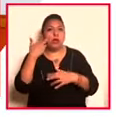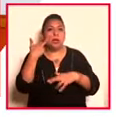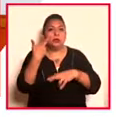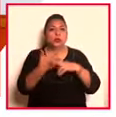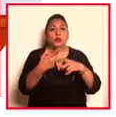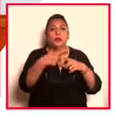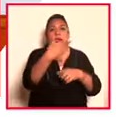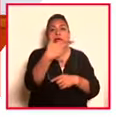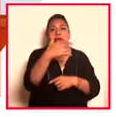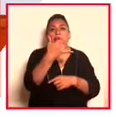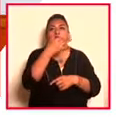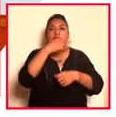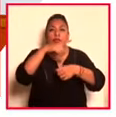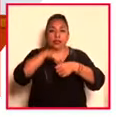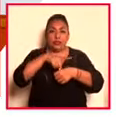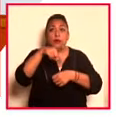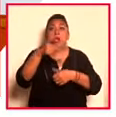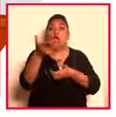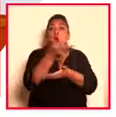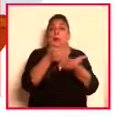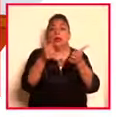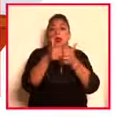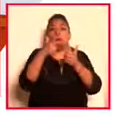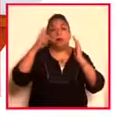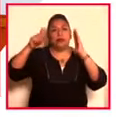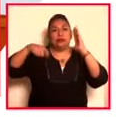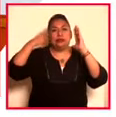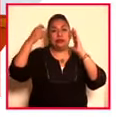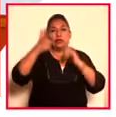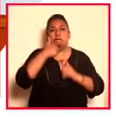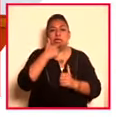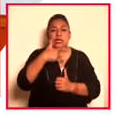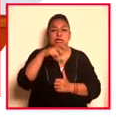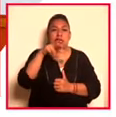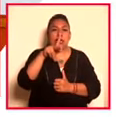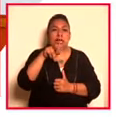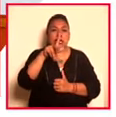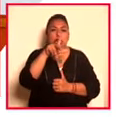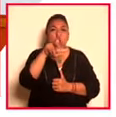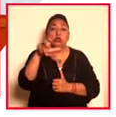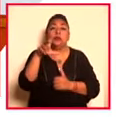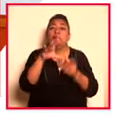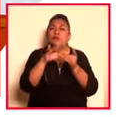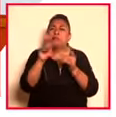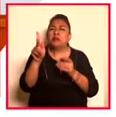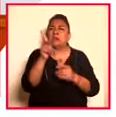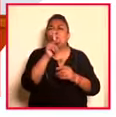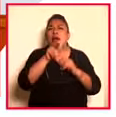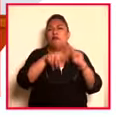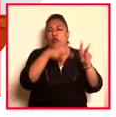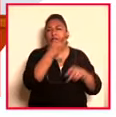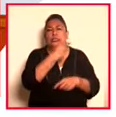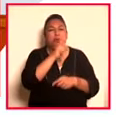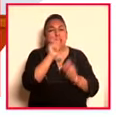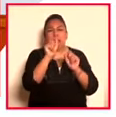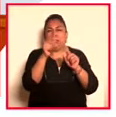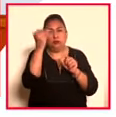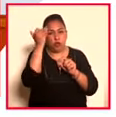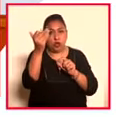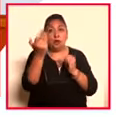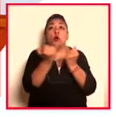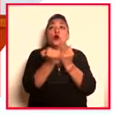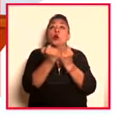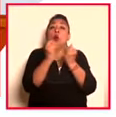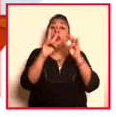Festival, y la cual compartió con el cineasta británico Ken Loach, con quien coincidió en España por esa época y quien también abordaba el